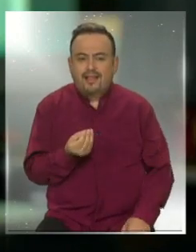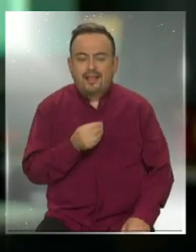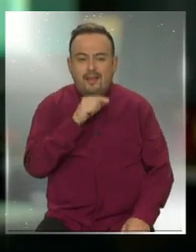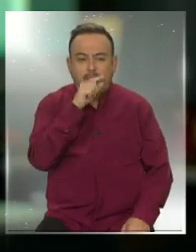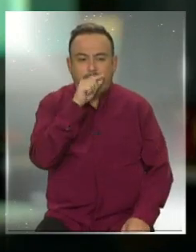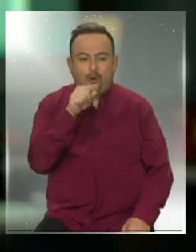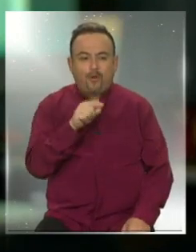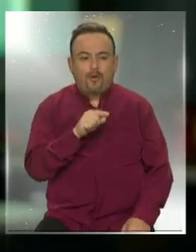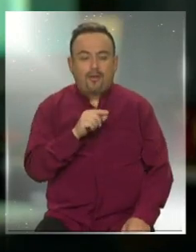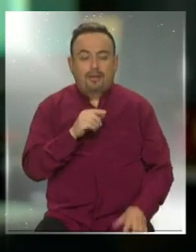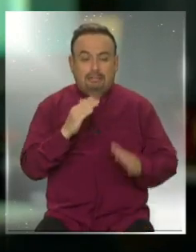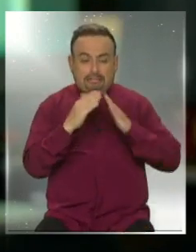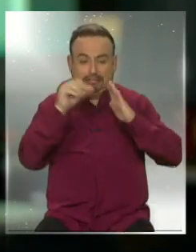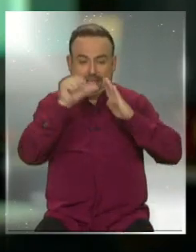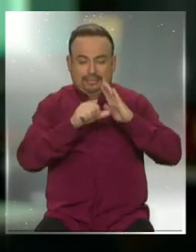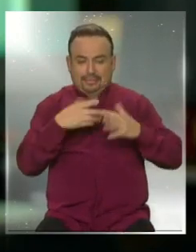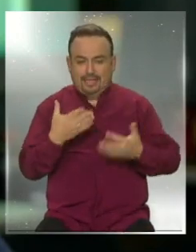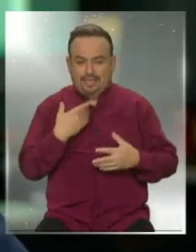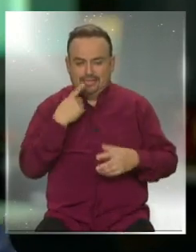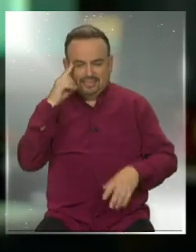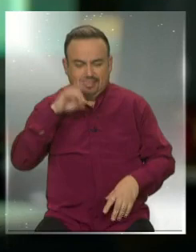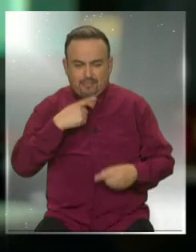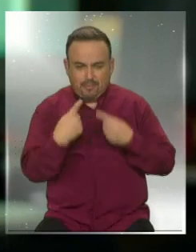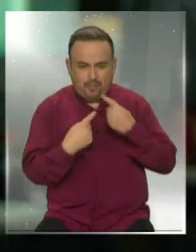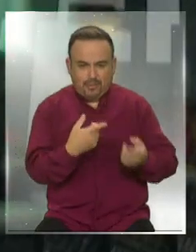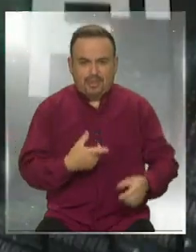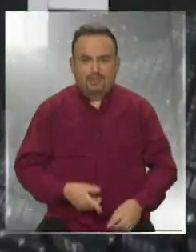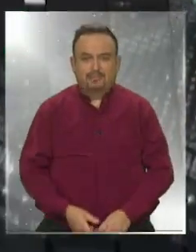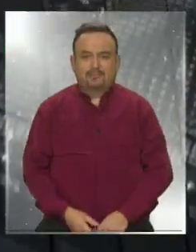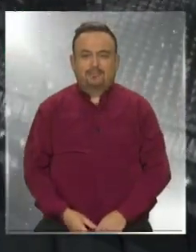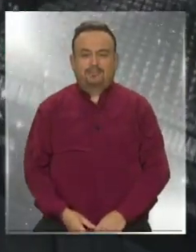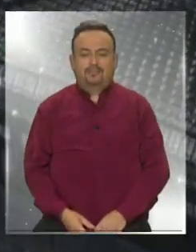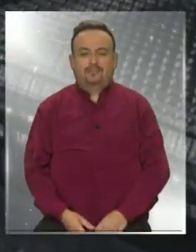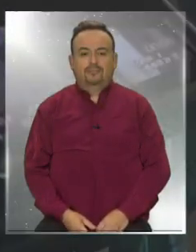en el cuarentenario? Bueno, Juan Manuel Astorga sabe todo, ¿eh?